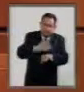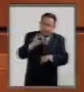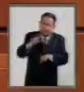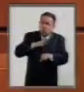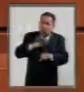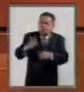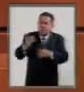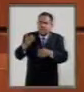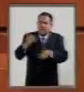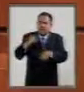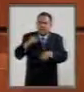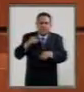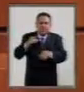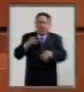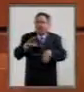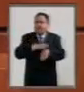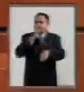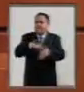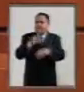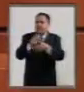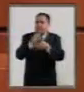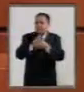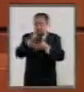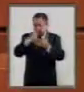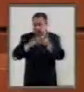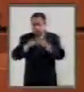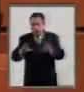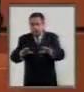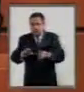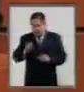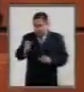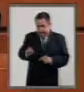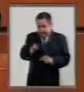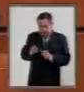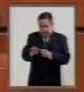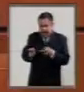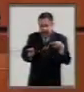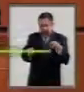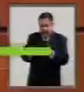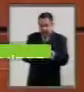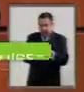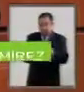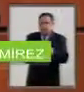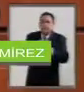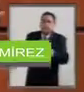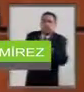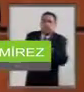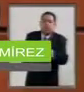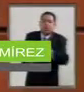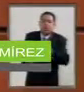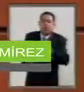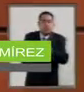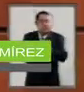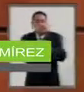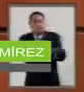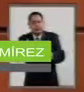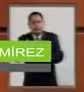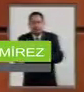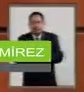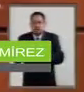emitido los lineamientos de clasificación de contenidos. La pregunta no era otra, nada más era por qué no ha emitido los